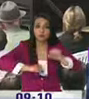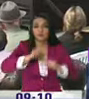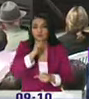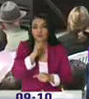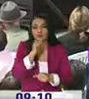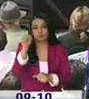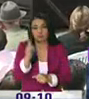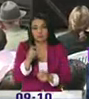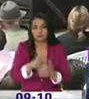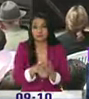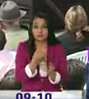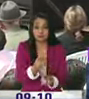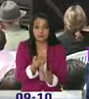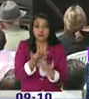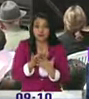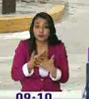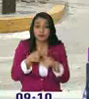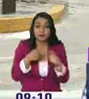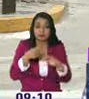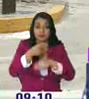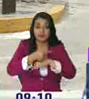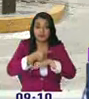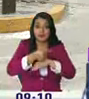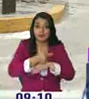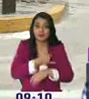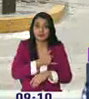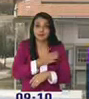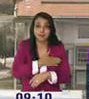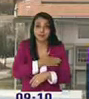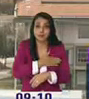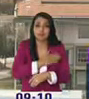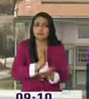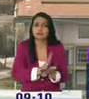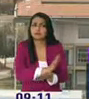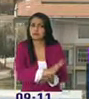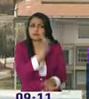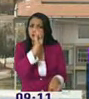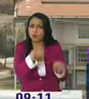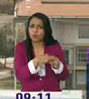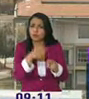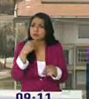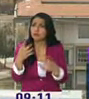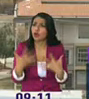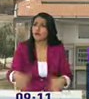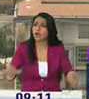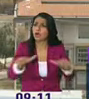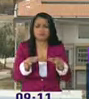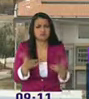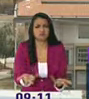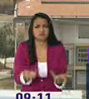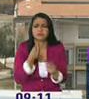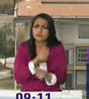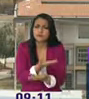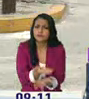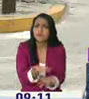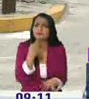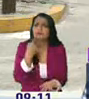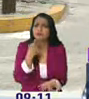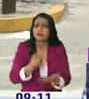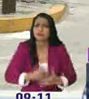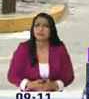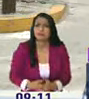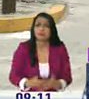El informe también es negado por el exgerente de Yachay, Héctor Rodríguez, quien sobre el deterioro de las obras da la siguiente explicación.